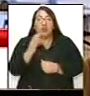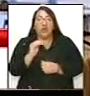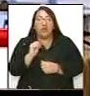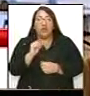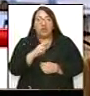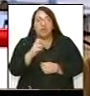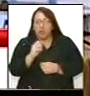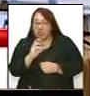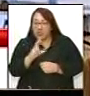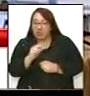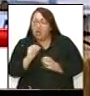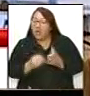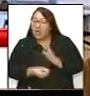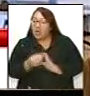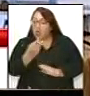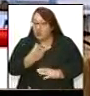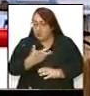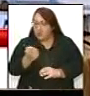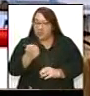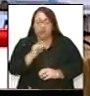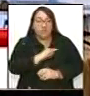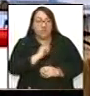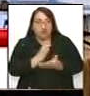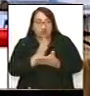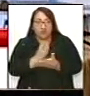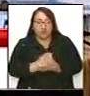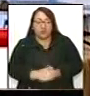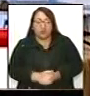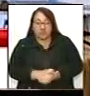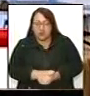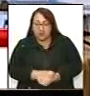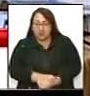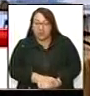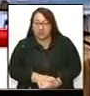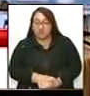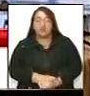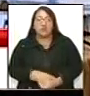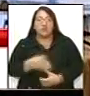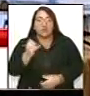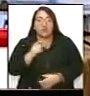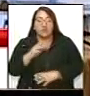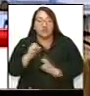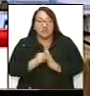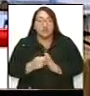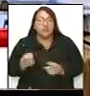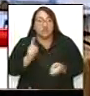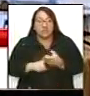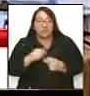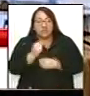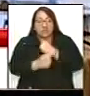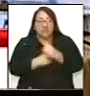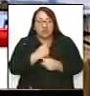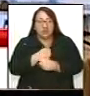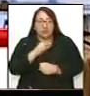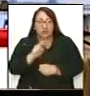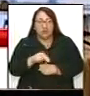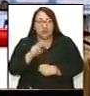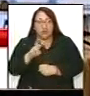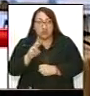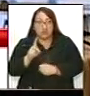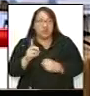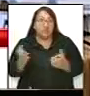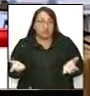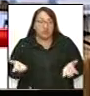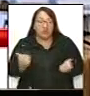2340-203 se incrementan 400 instituciones educativas. Y la idea es que este proyecto vaya hasta el año 2021, ¿no es cierto?,